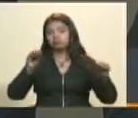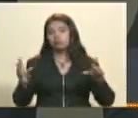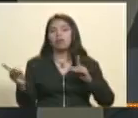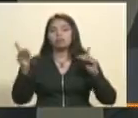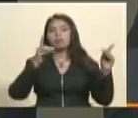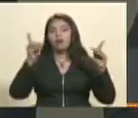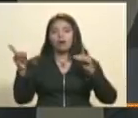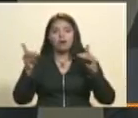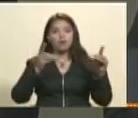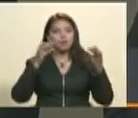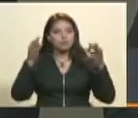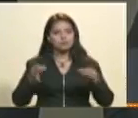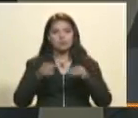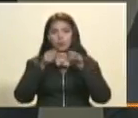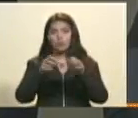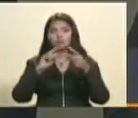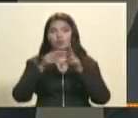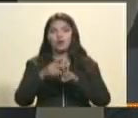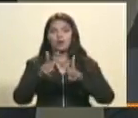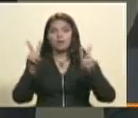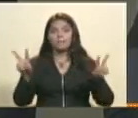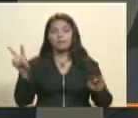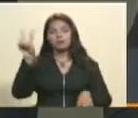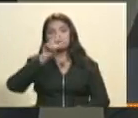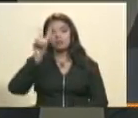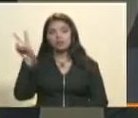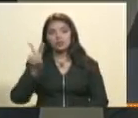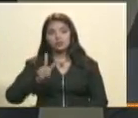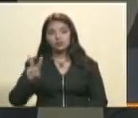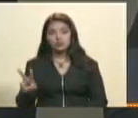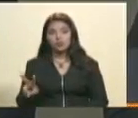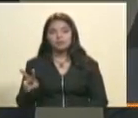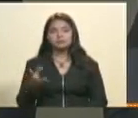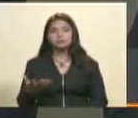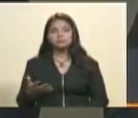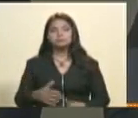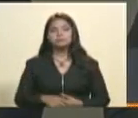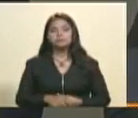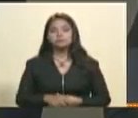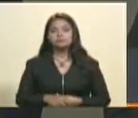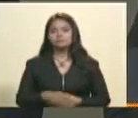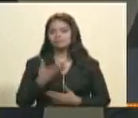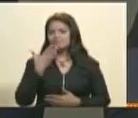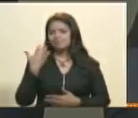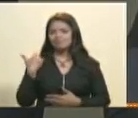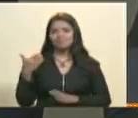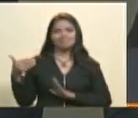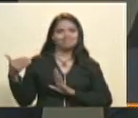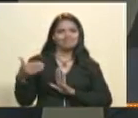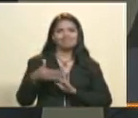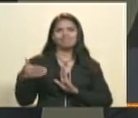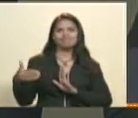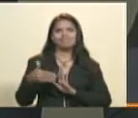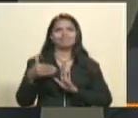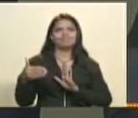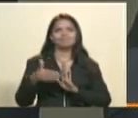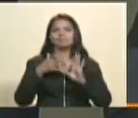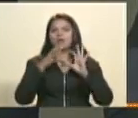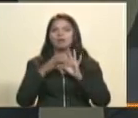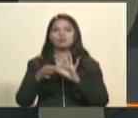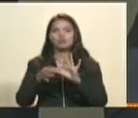y mantener la paz de la República en medio de crecientes agresiones a la